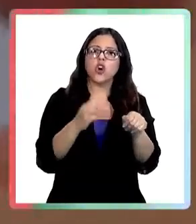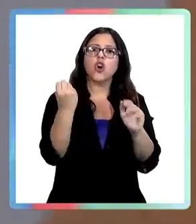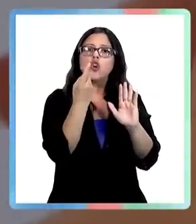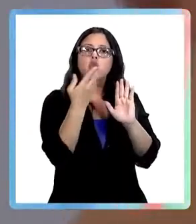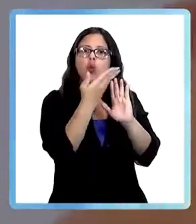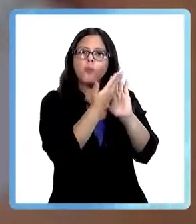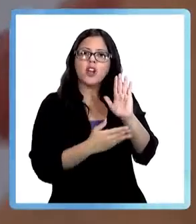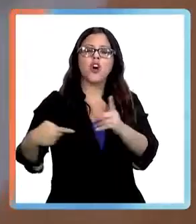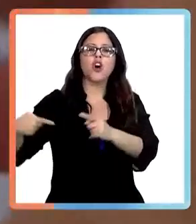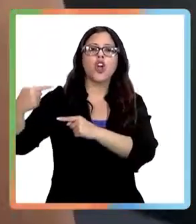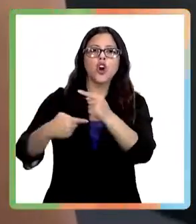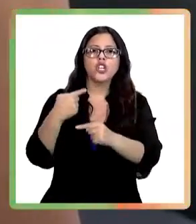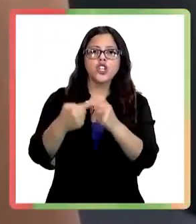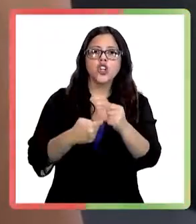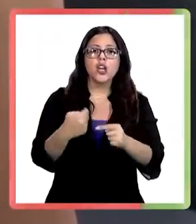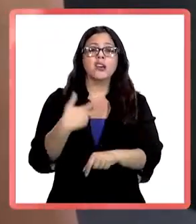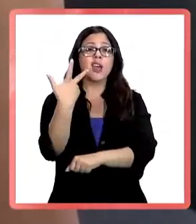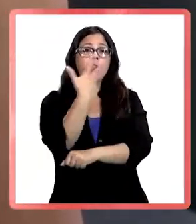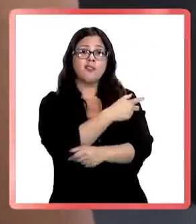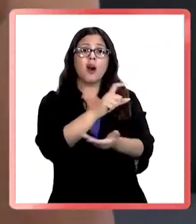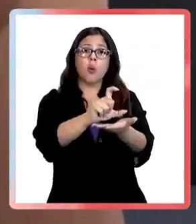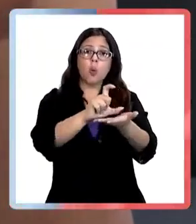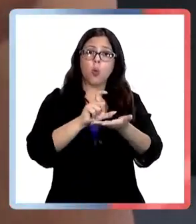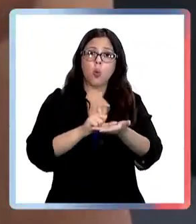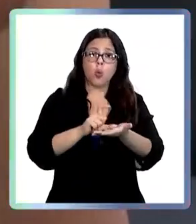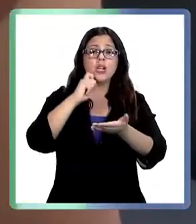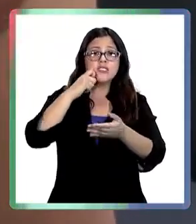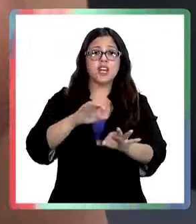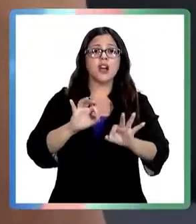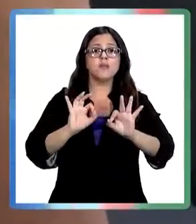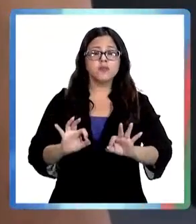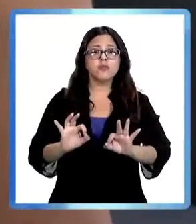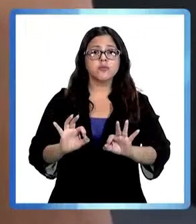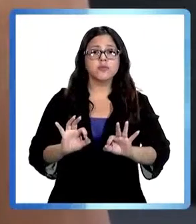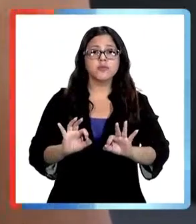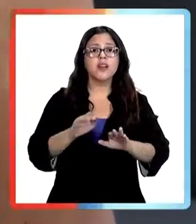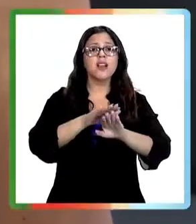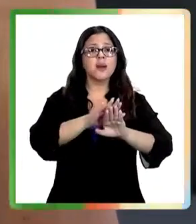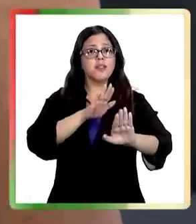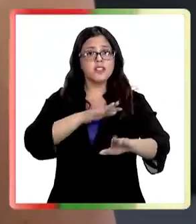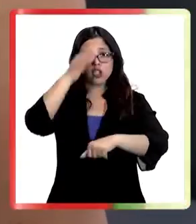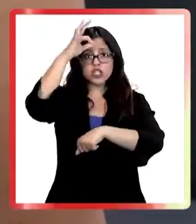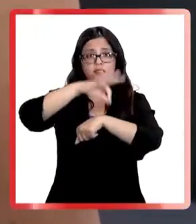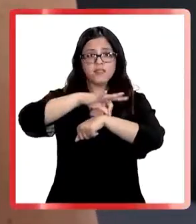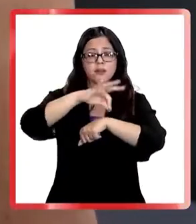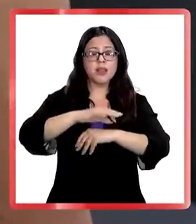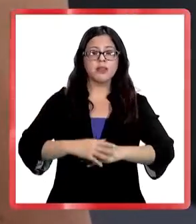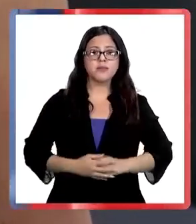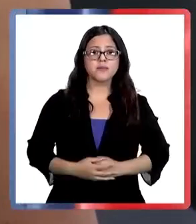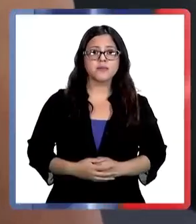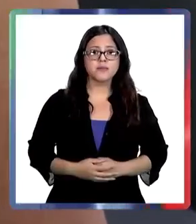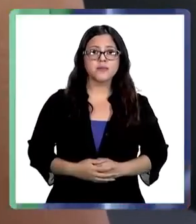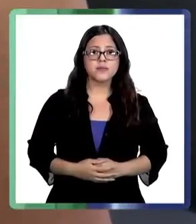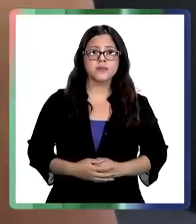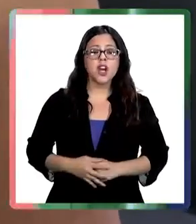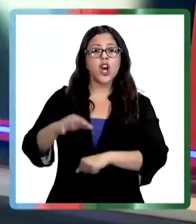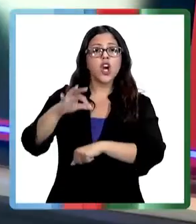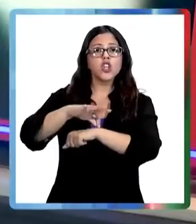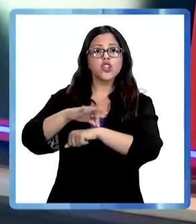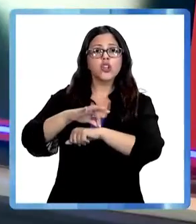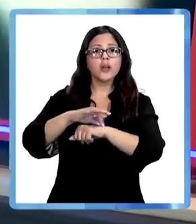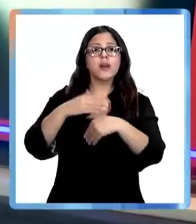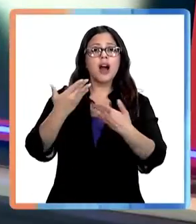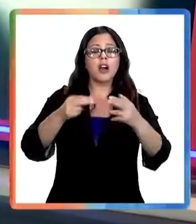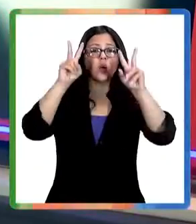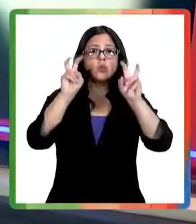con números y con historia de que las vacunas son sumamente efectivas en la prevención de enfermedades. Doctora, le